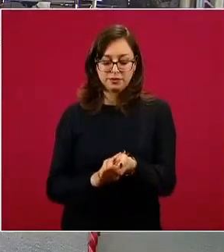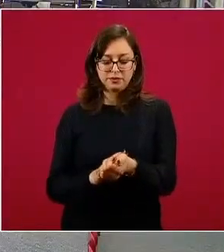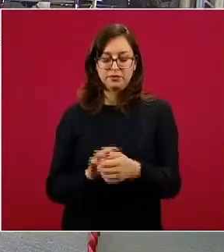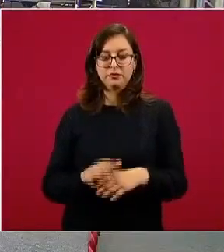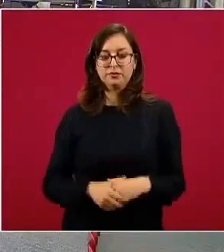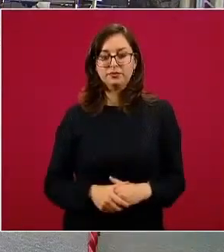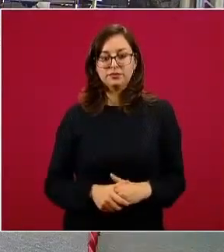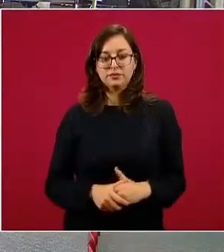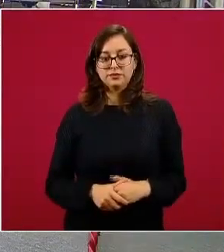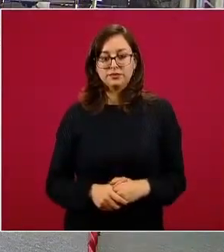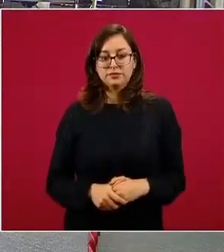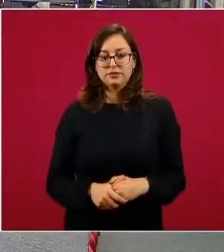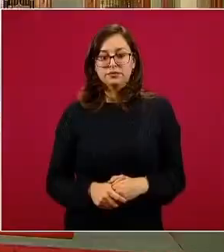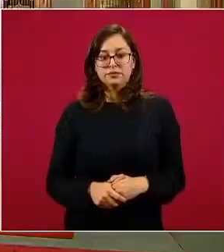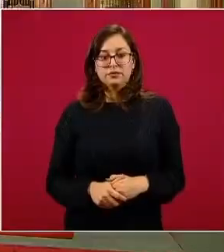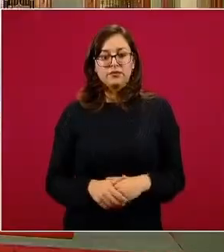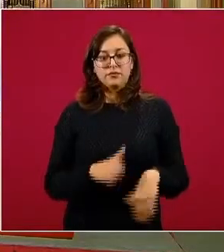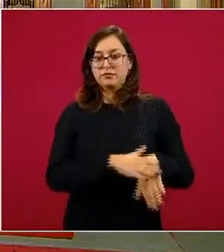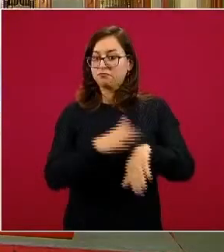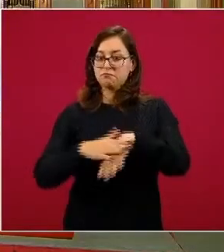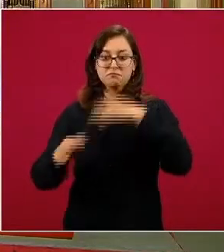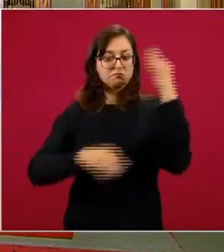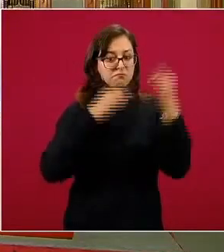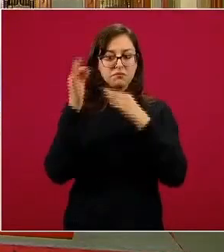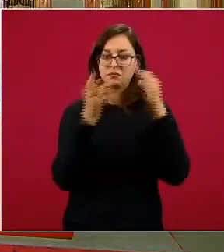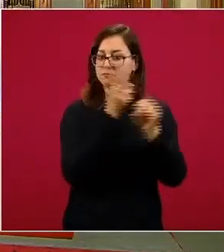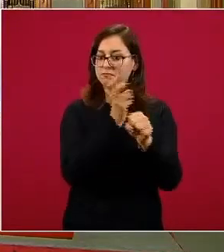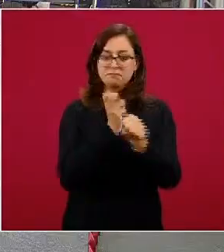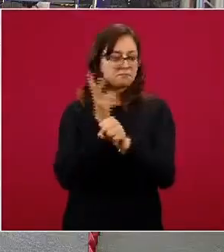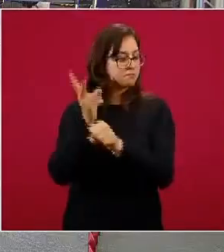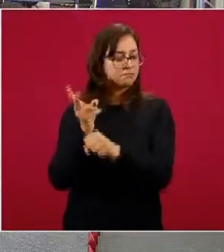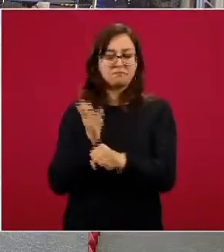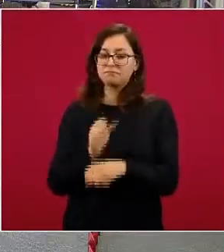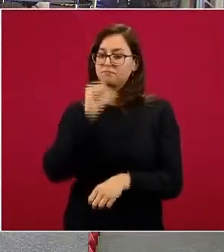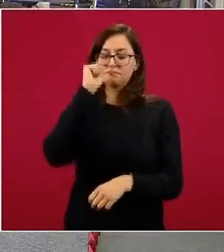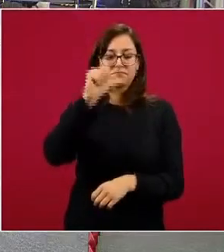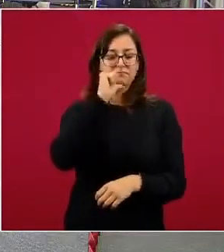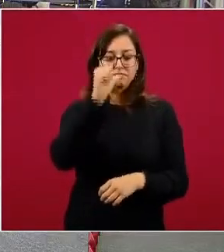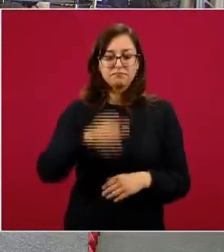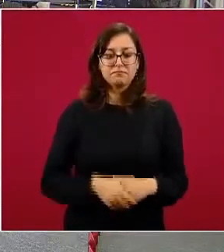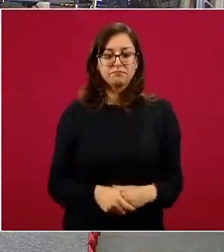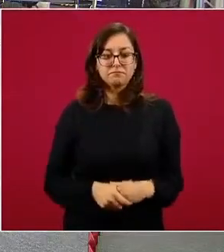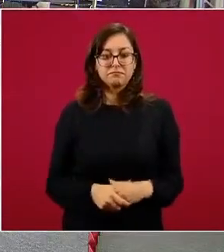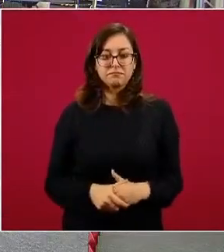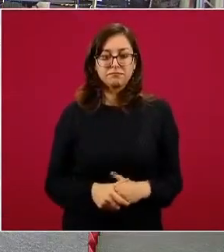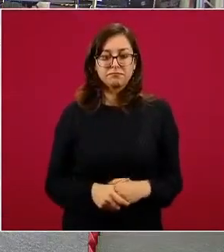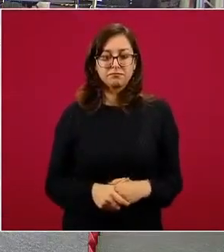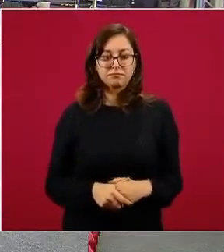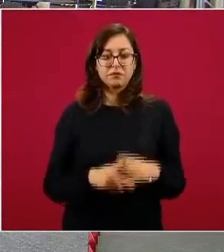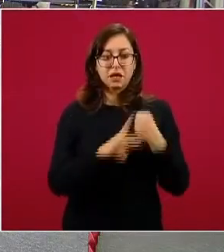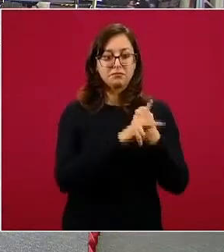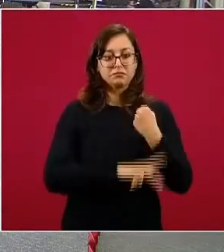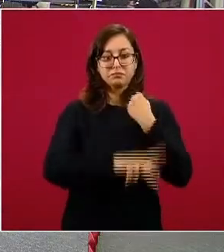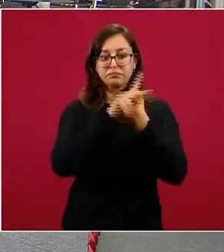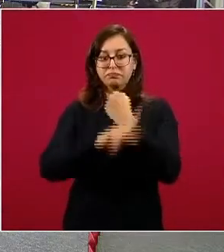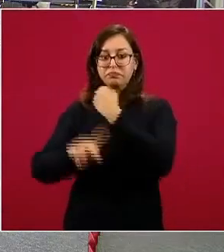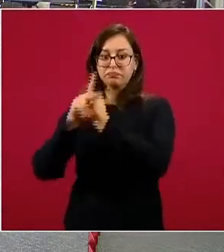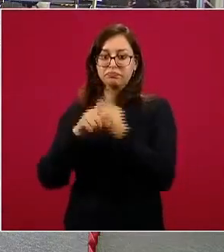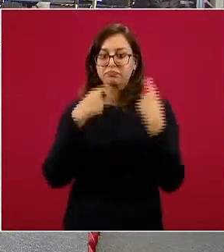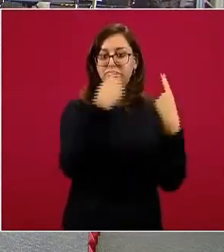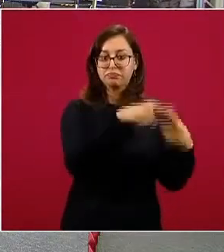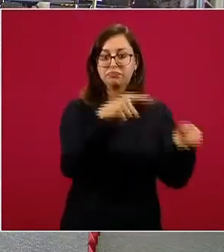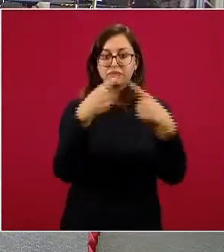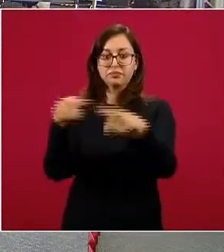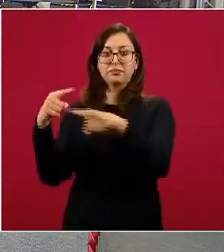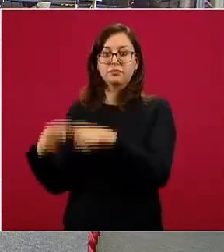No se trata de publicar convocatoria. China se ha estado lanzando convocatorias. Cada país tiene sus mecanismos. En